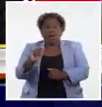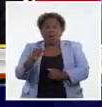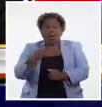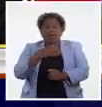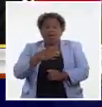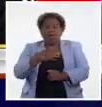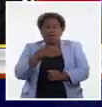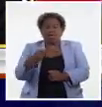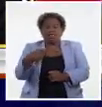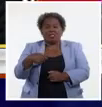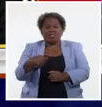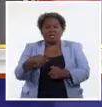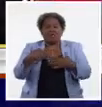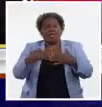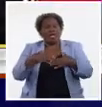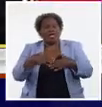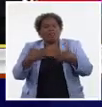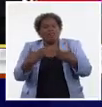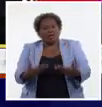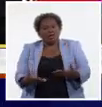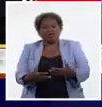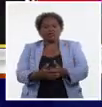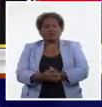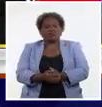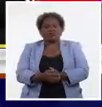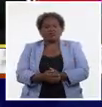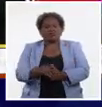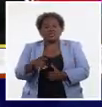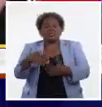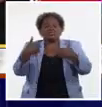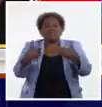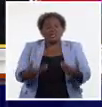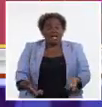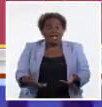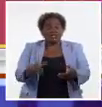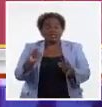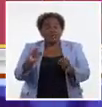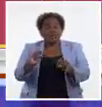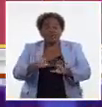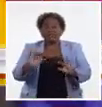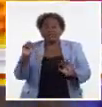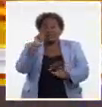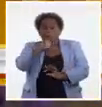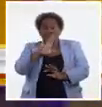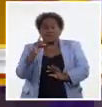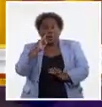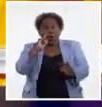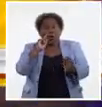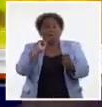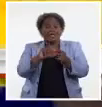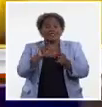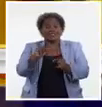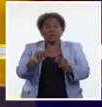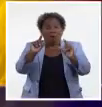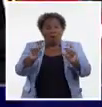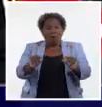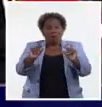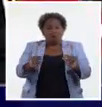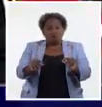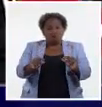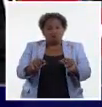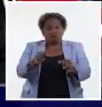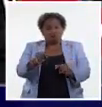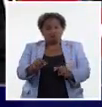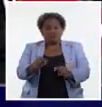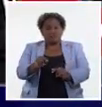días de descanso me aburre también un poco. Si se cansan los jugadores, aquí cerramos. Su primer objetivo es reducir esa distancia con el Barça.